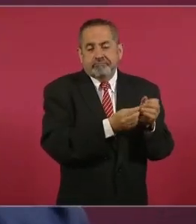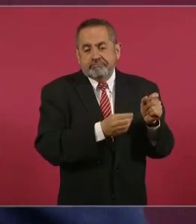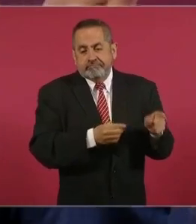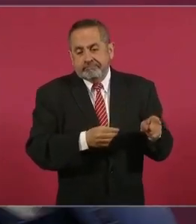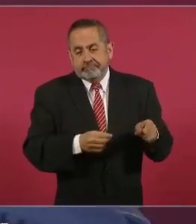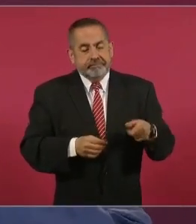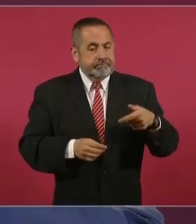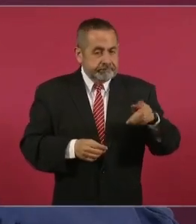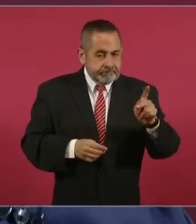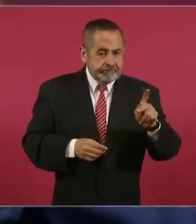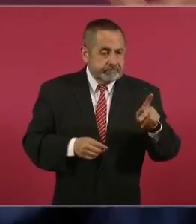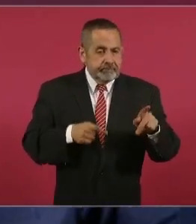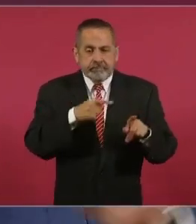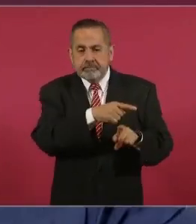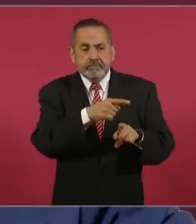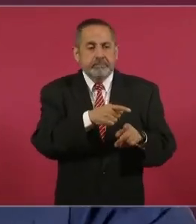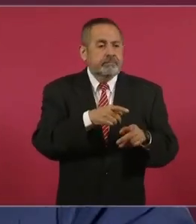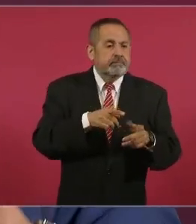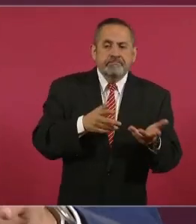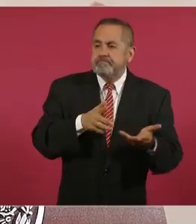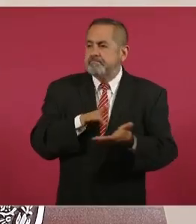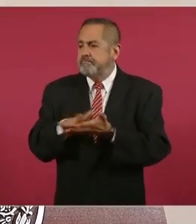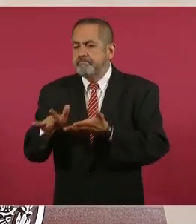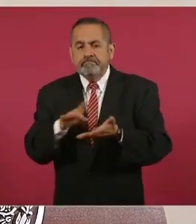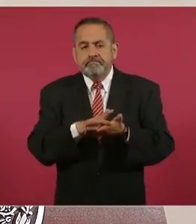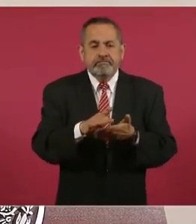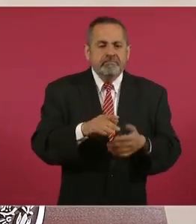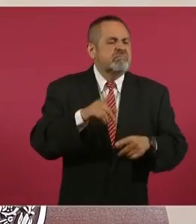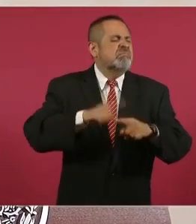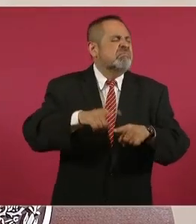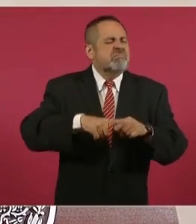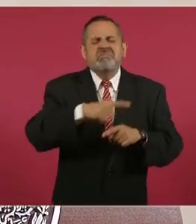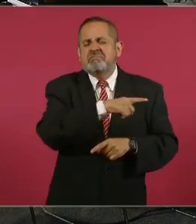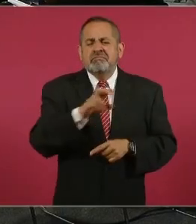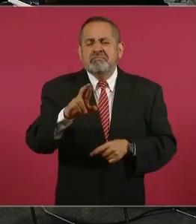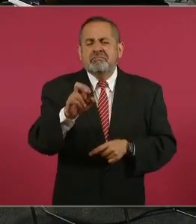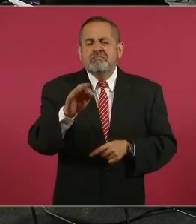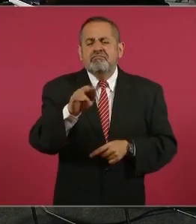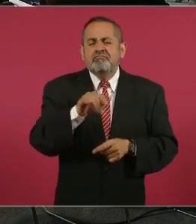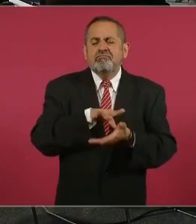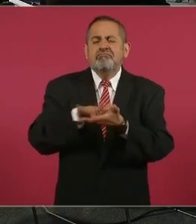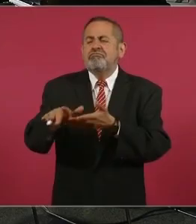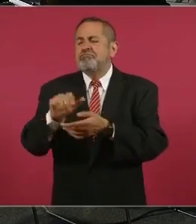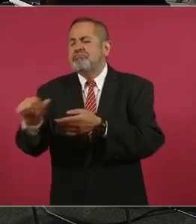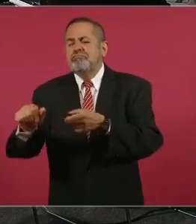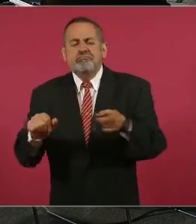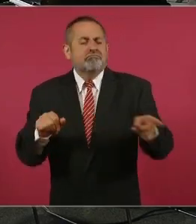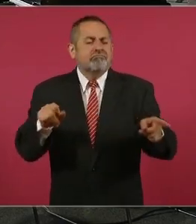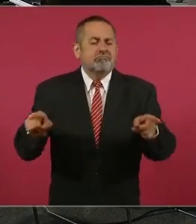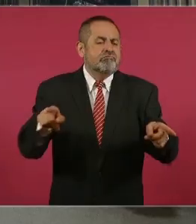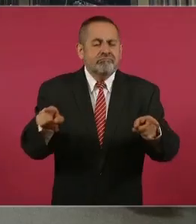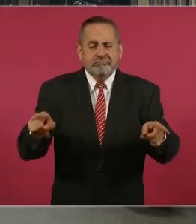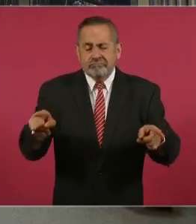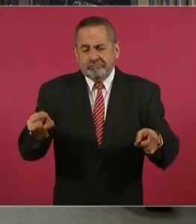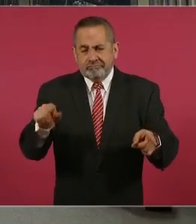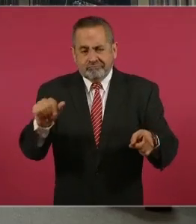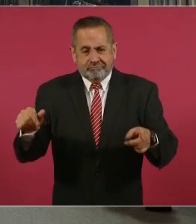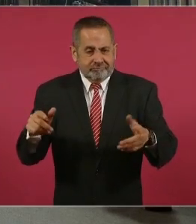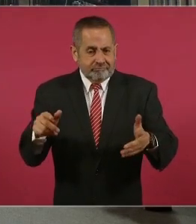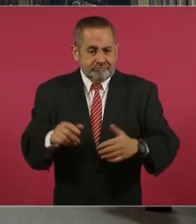pero debe estar a favor de uno o de otro. ¿A favor de quién está el Reforma y el Norte?